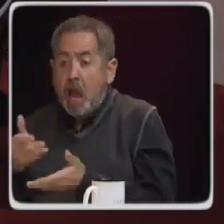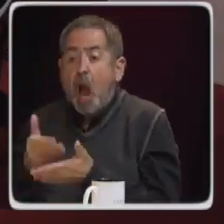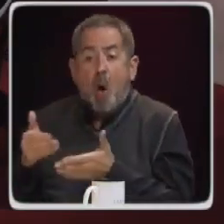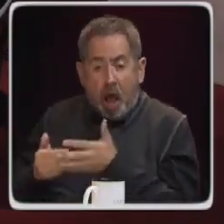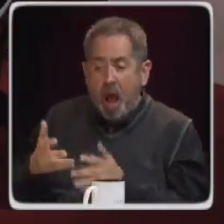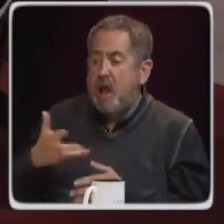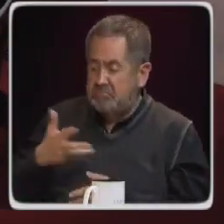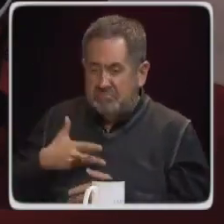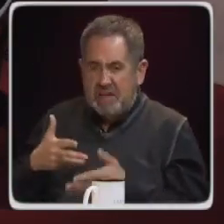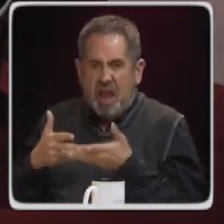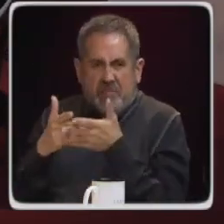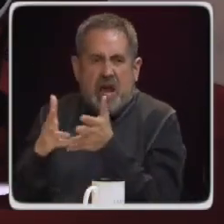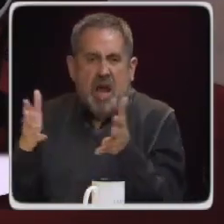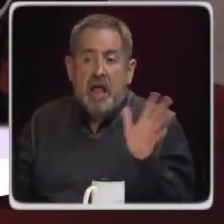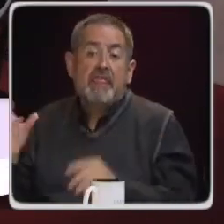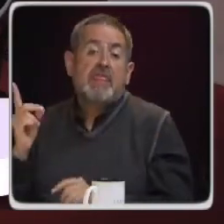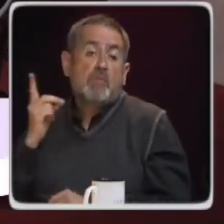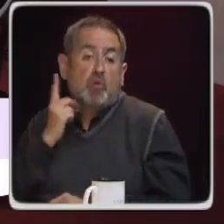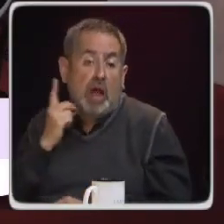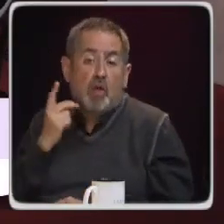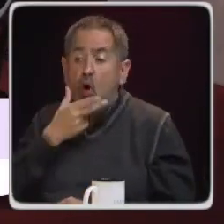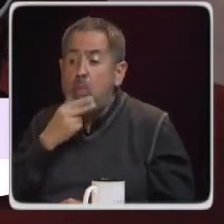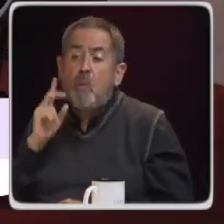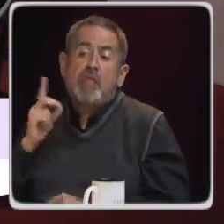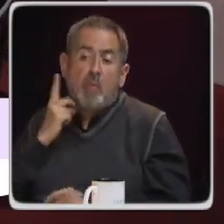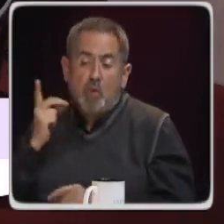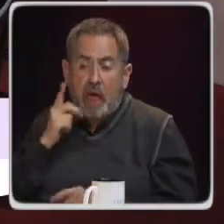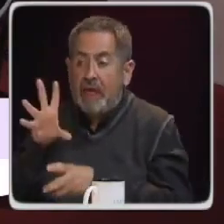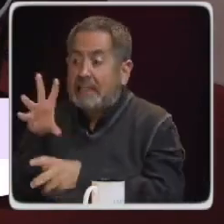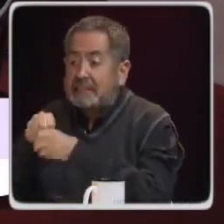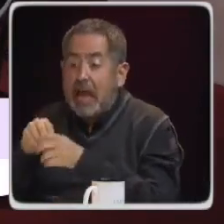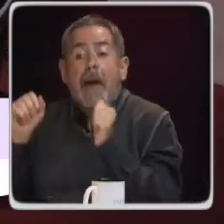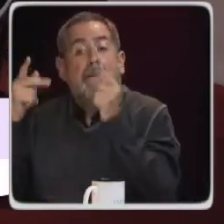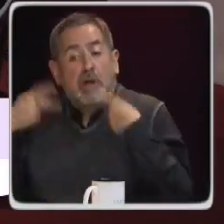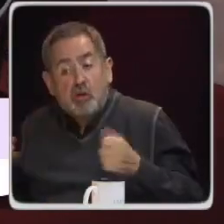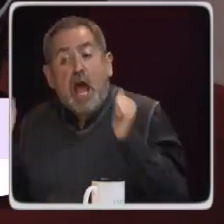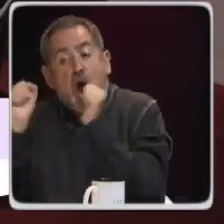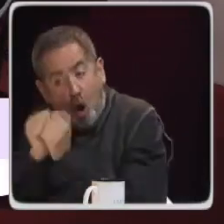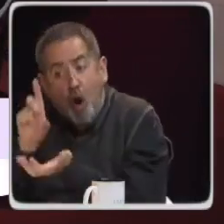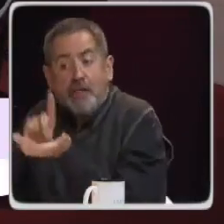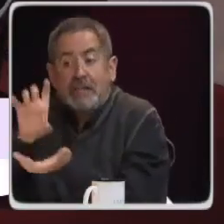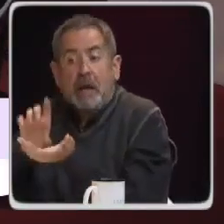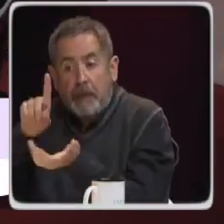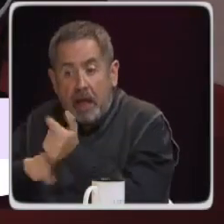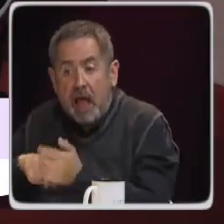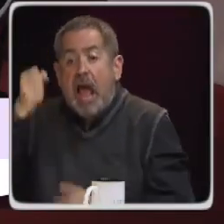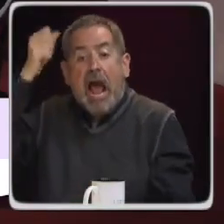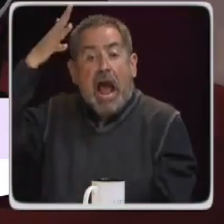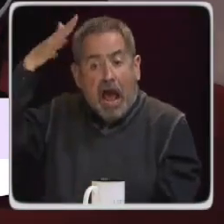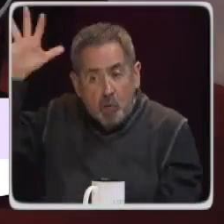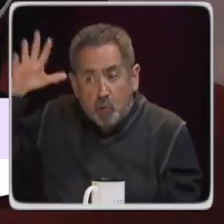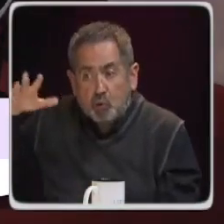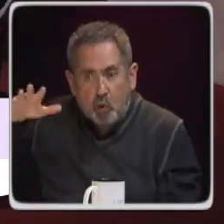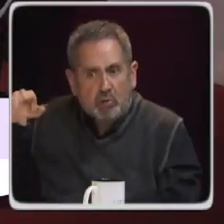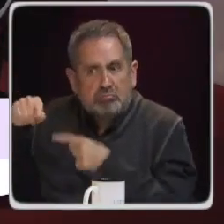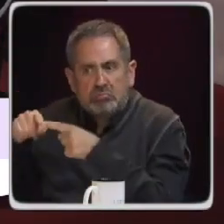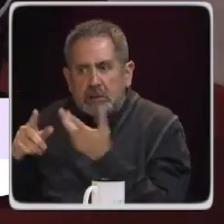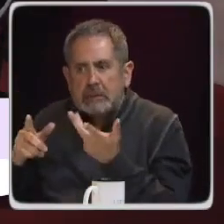nos alcanzaron para ir avanzando en esta inclusión, o definitivamente fue un gasto justificable o fue un